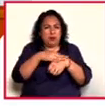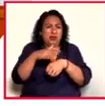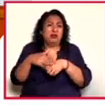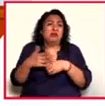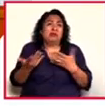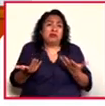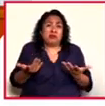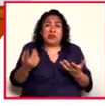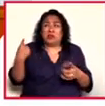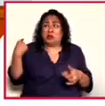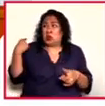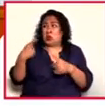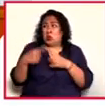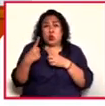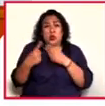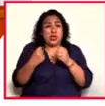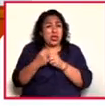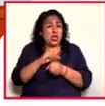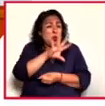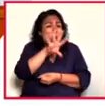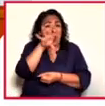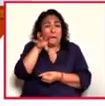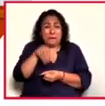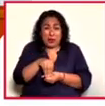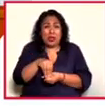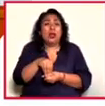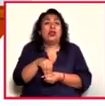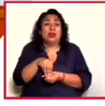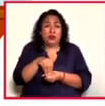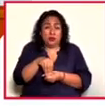todo el año hubo